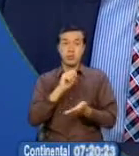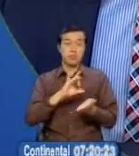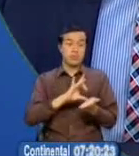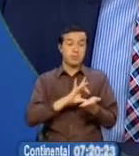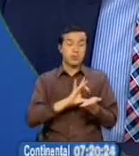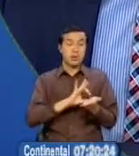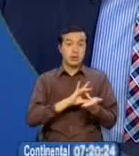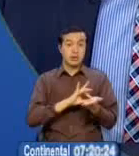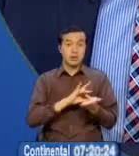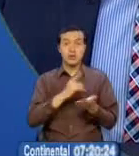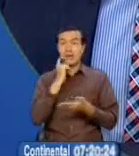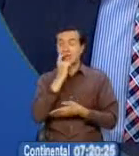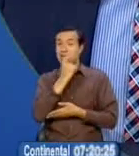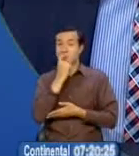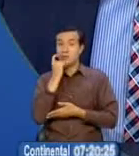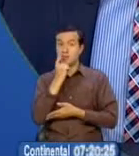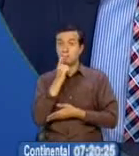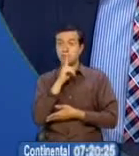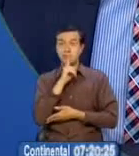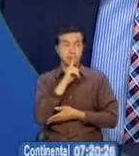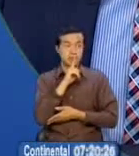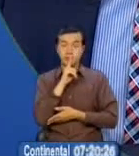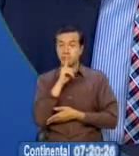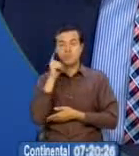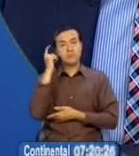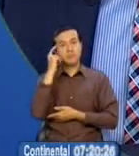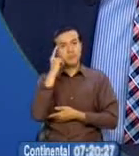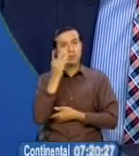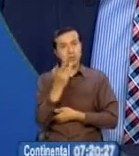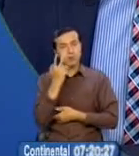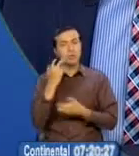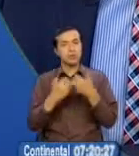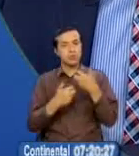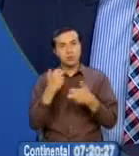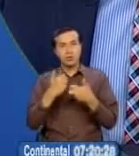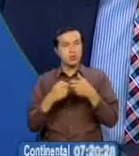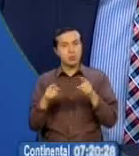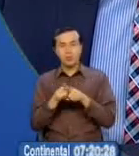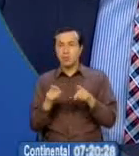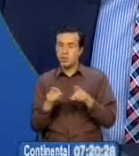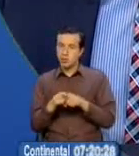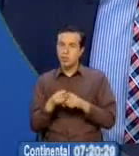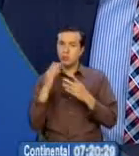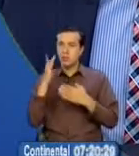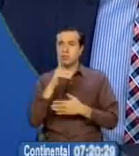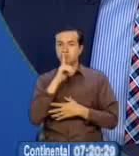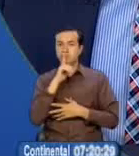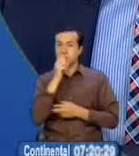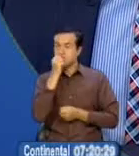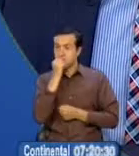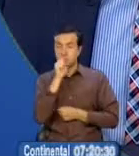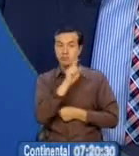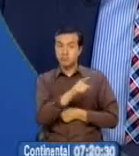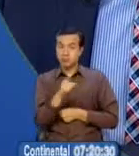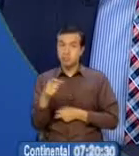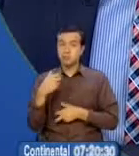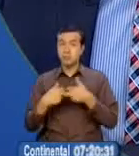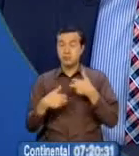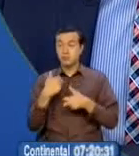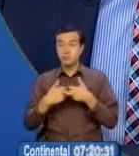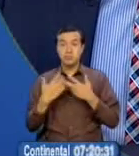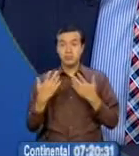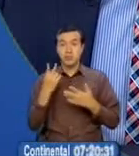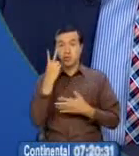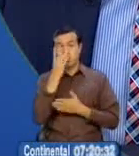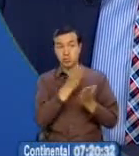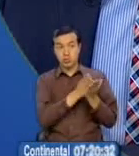odontología, y sobre esto, silencio. Fíjese usted, esa también es otra forma de hacer política, silenciar el grave problema de que tenemos